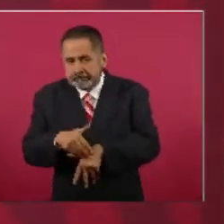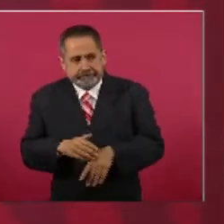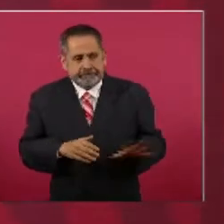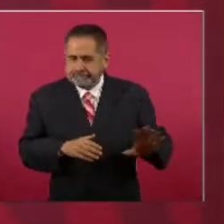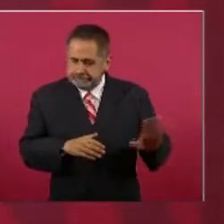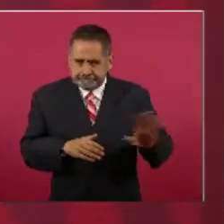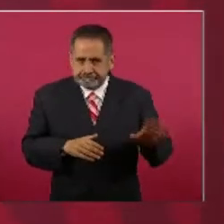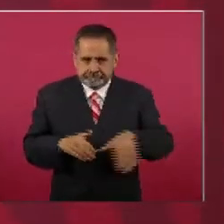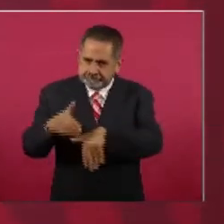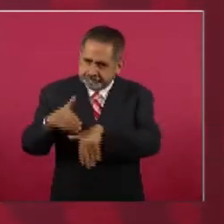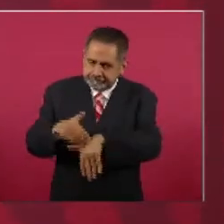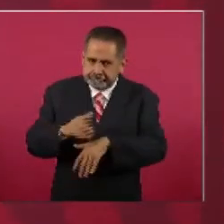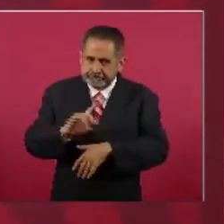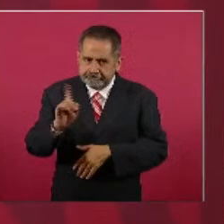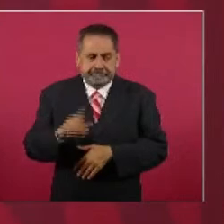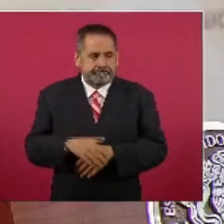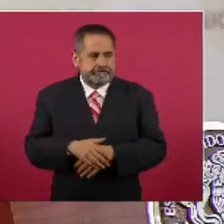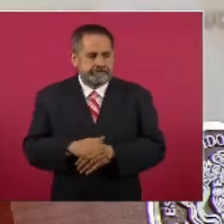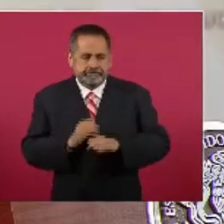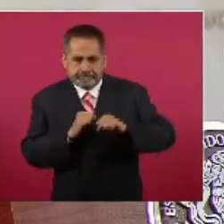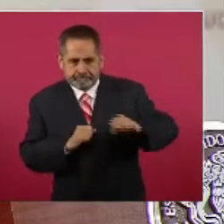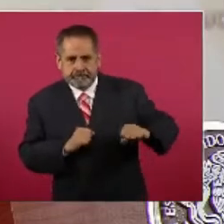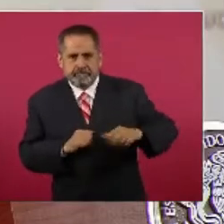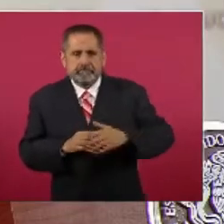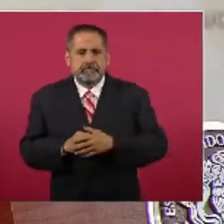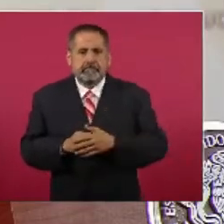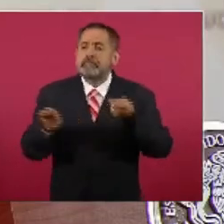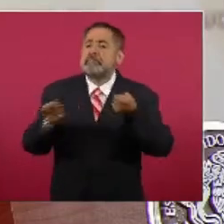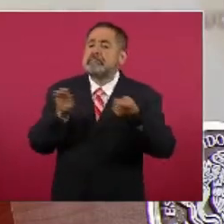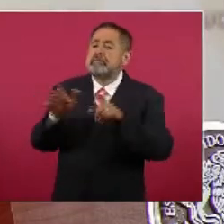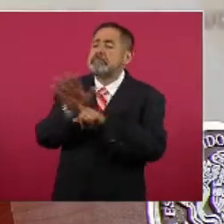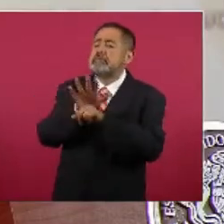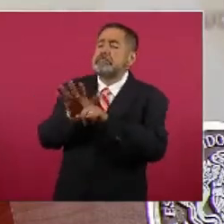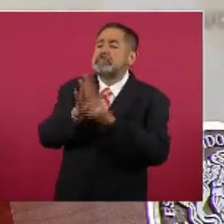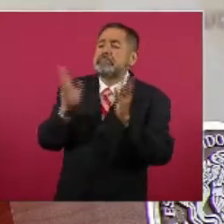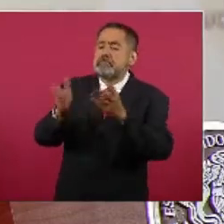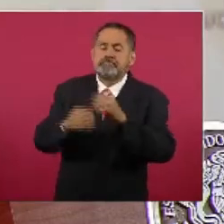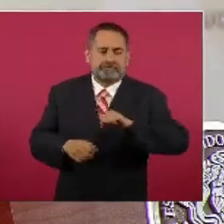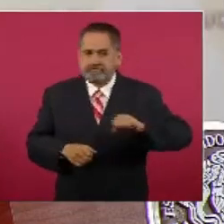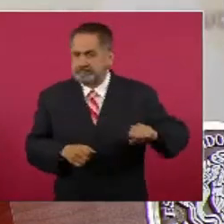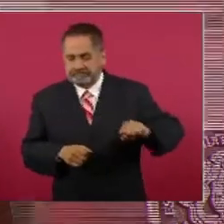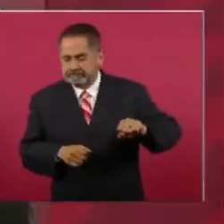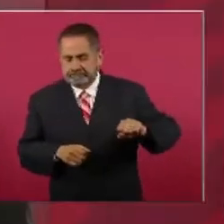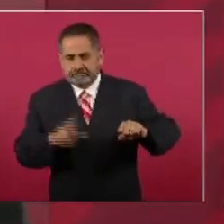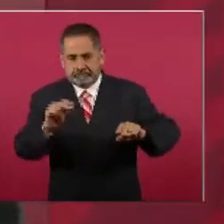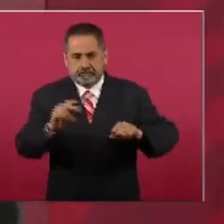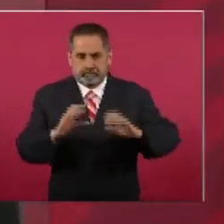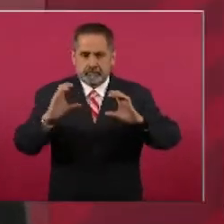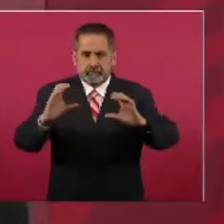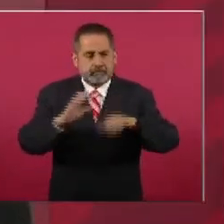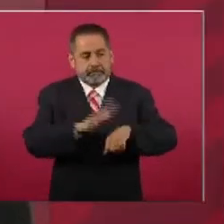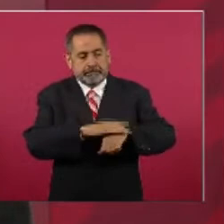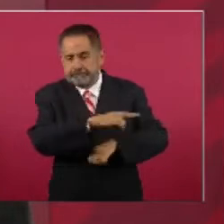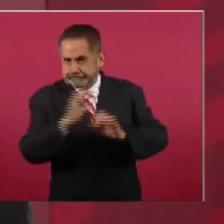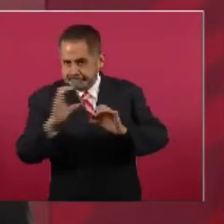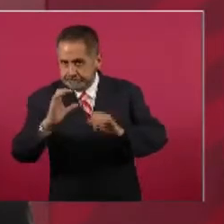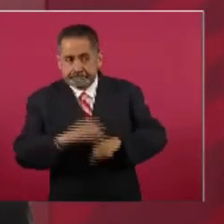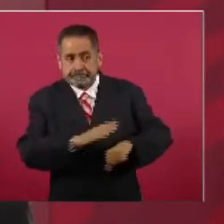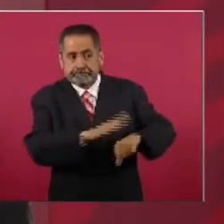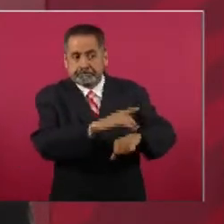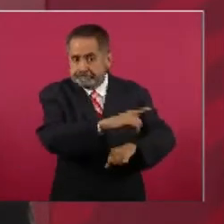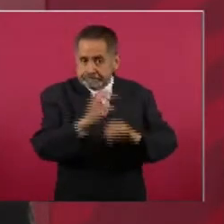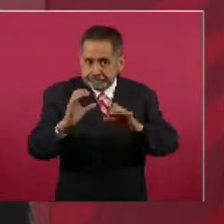boca no se dejen manipular cuidado con estos